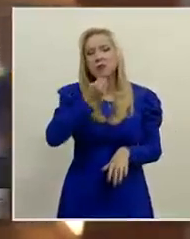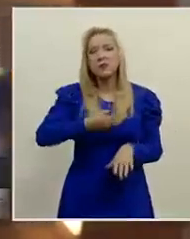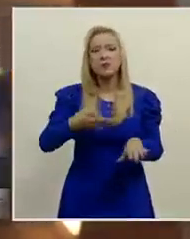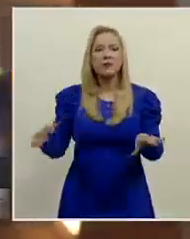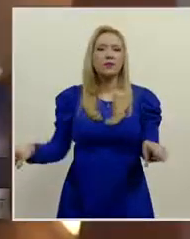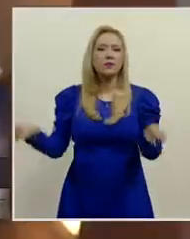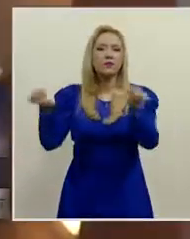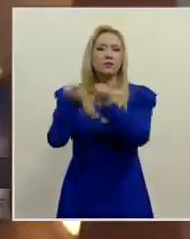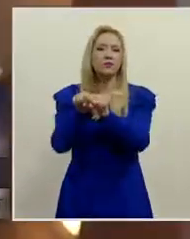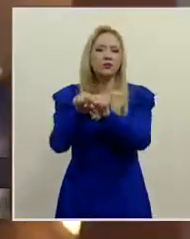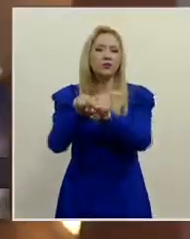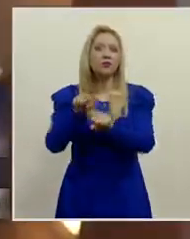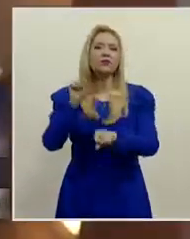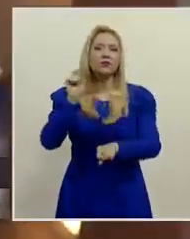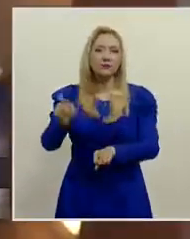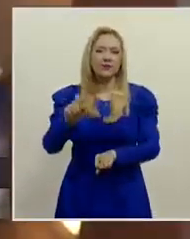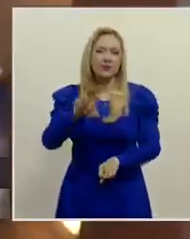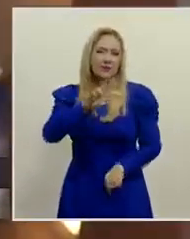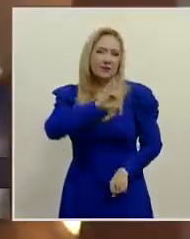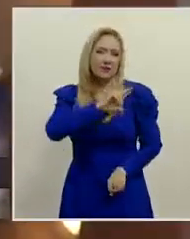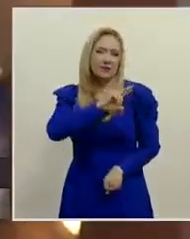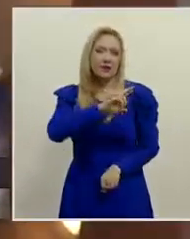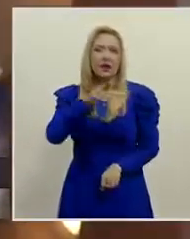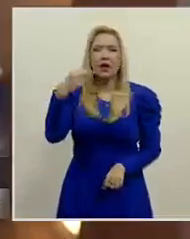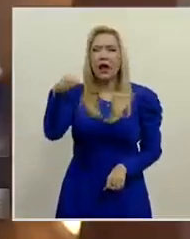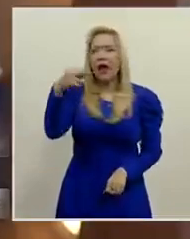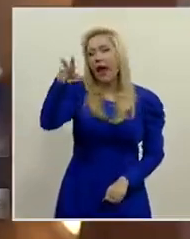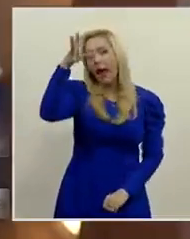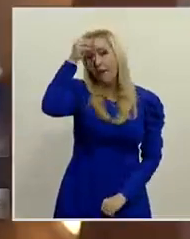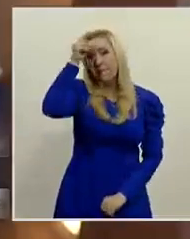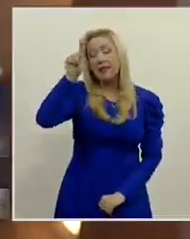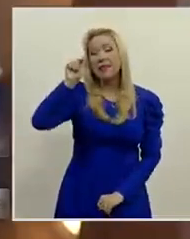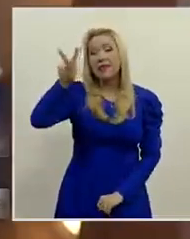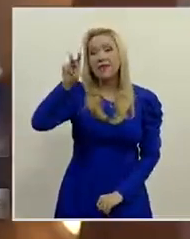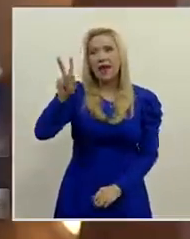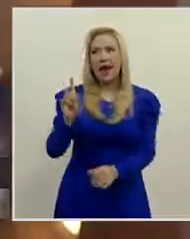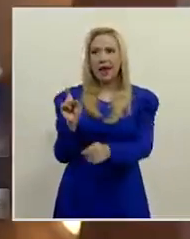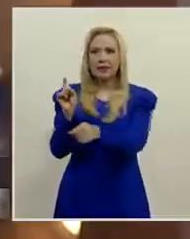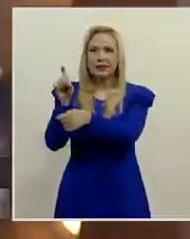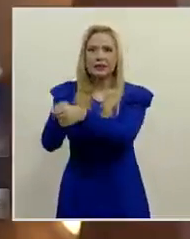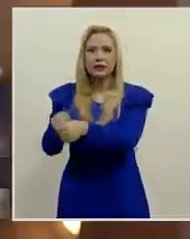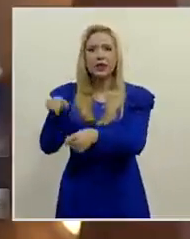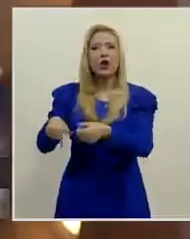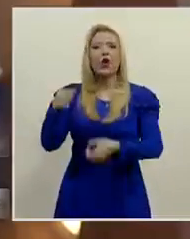Aprende TV, así se llamaba la frecuencia, de manera que la corte